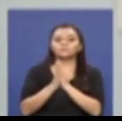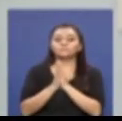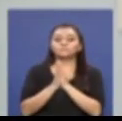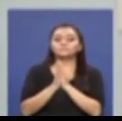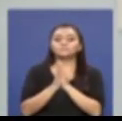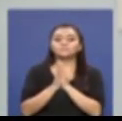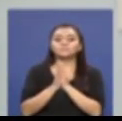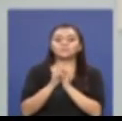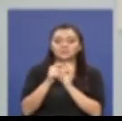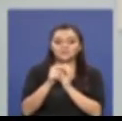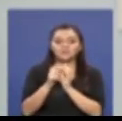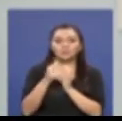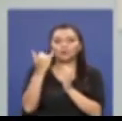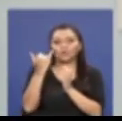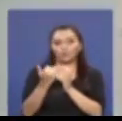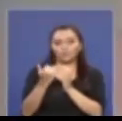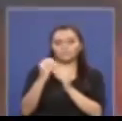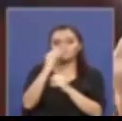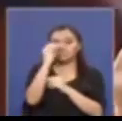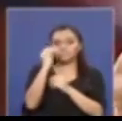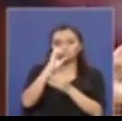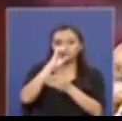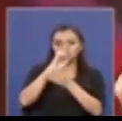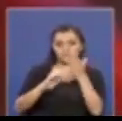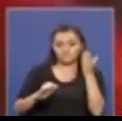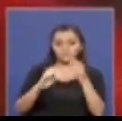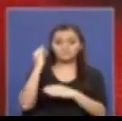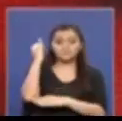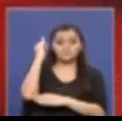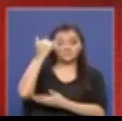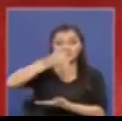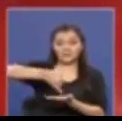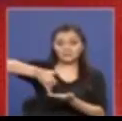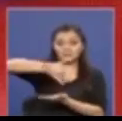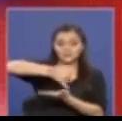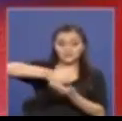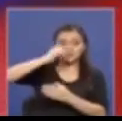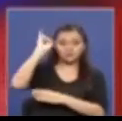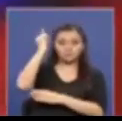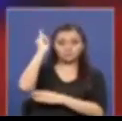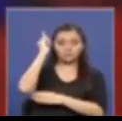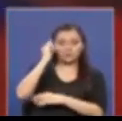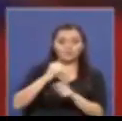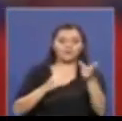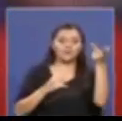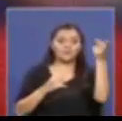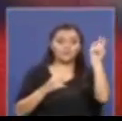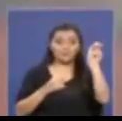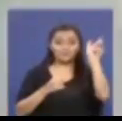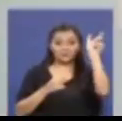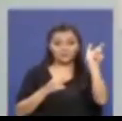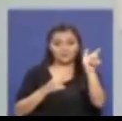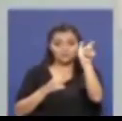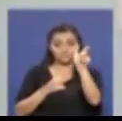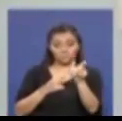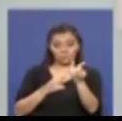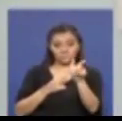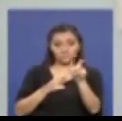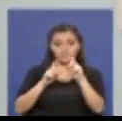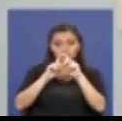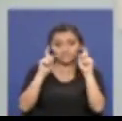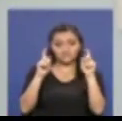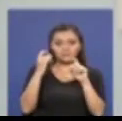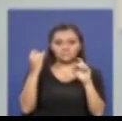Estos son los subsidios que se están cortando. El Fibro Industrial, 20 clientes, 16% del